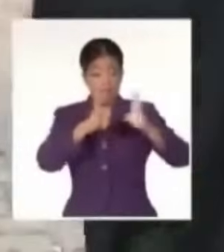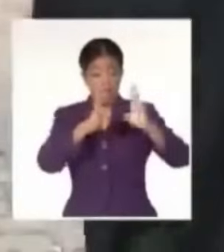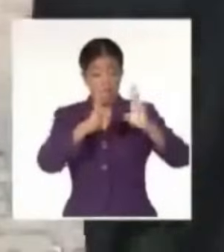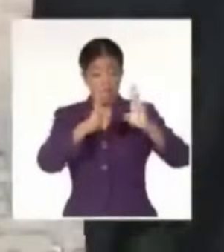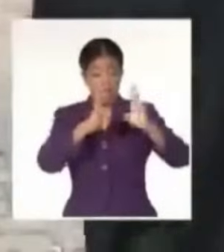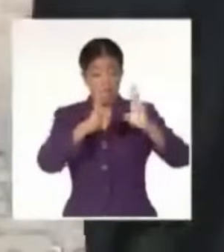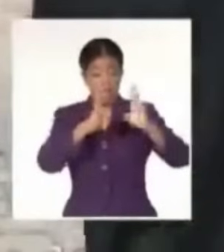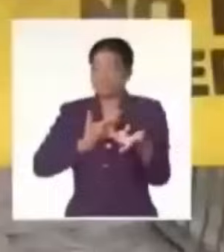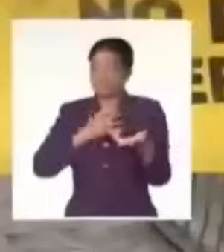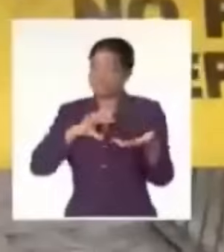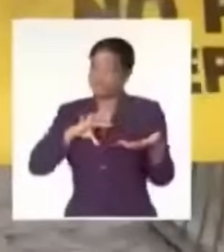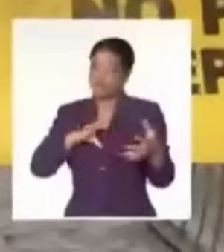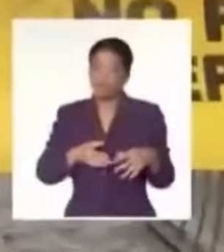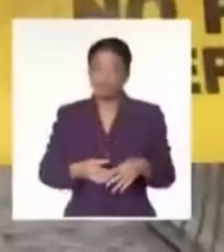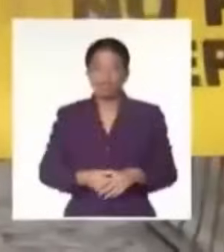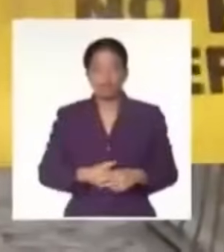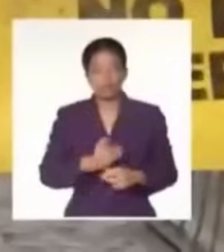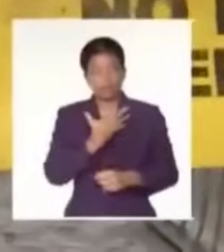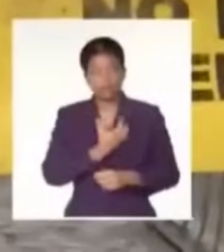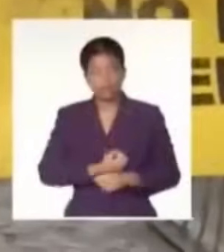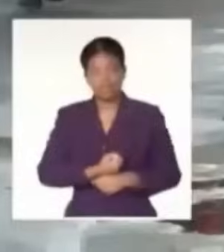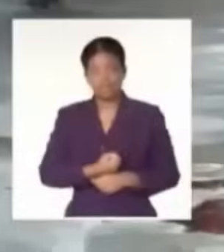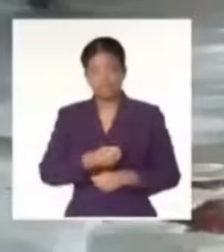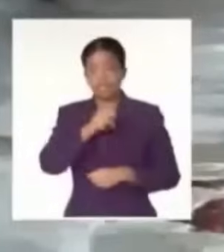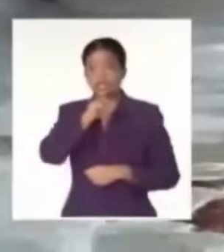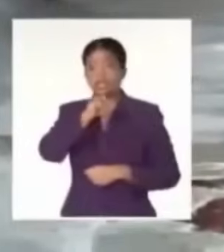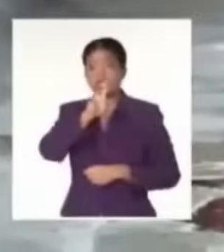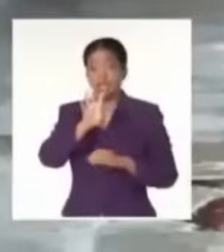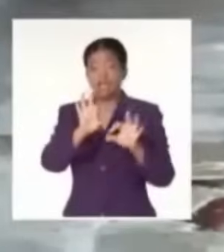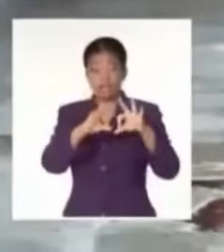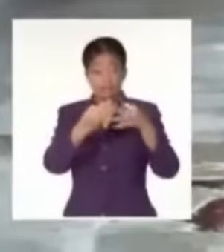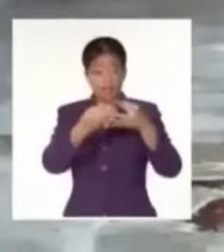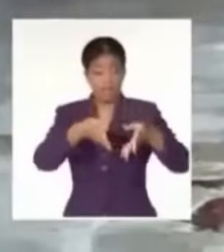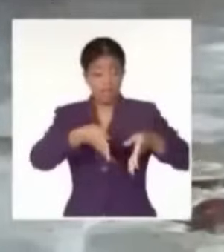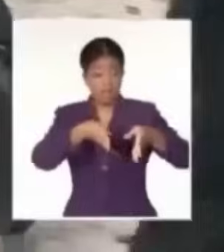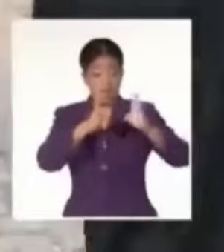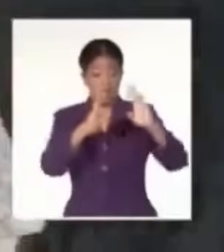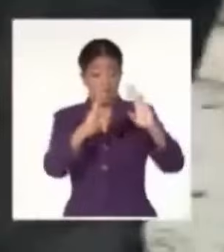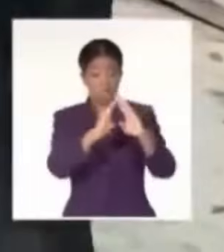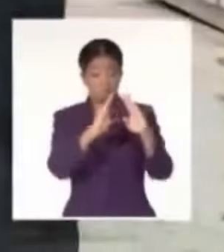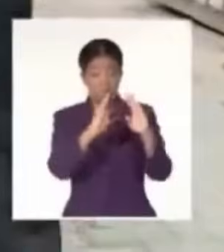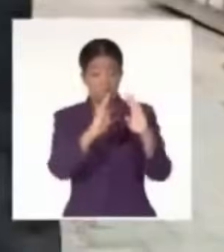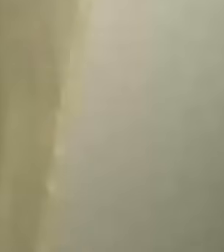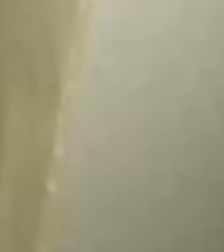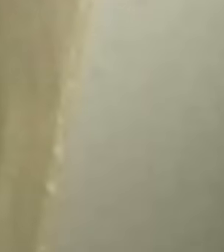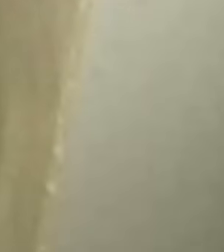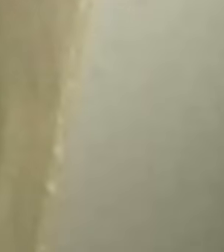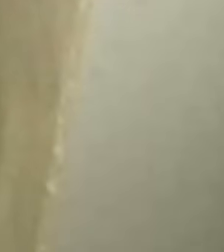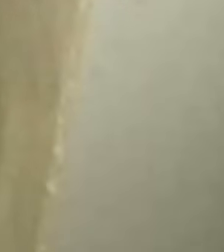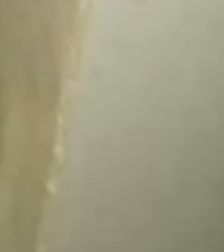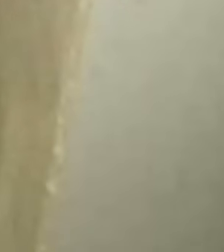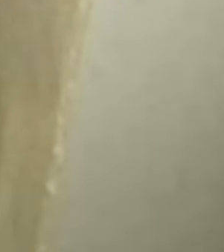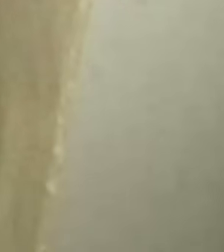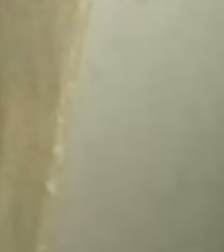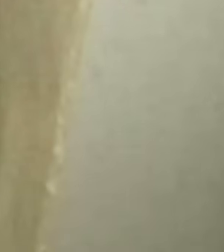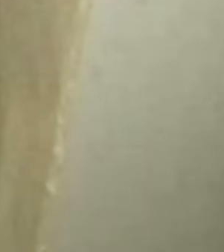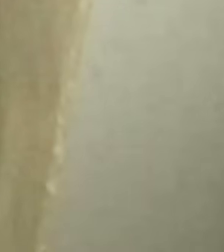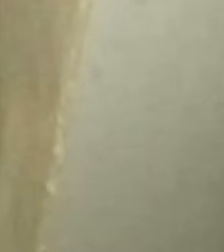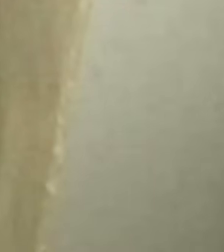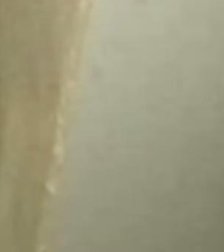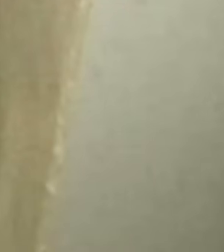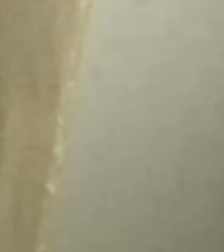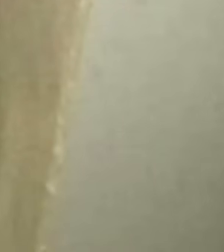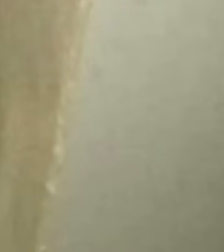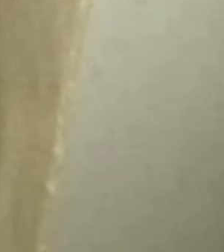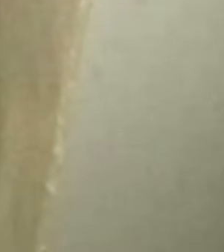una escuela las 13 familias damnificadas por el derrumbe reciben las primeras atenciones en una escuela cercana autoridades del municipio explicaron a